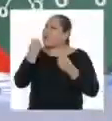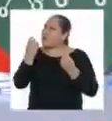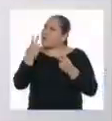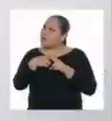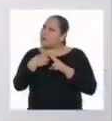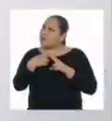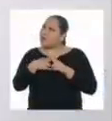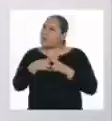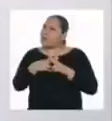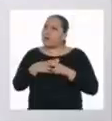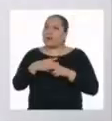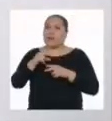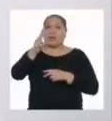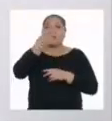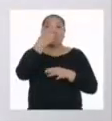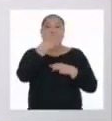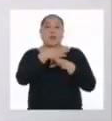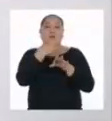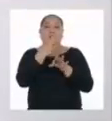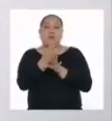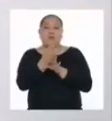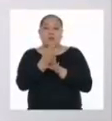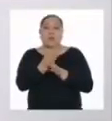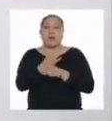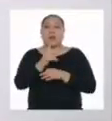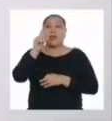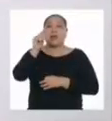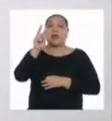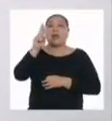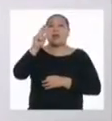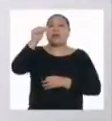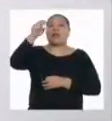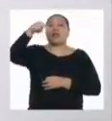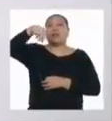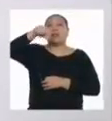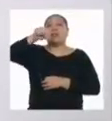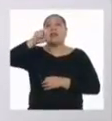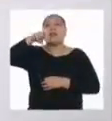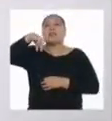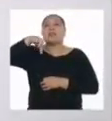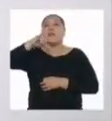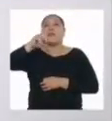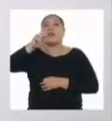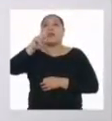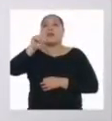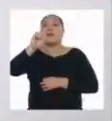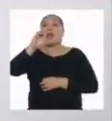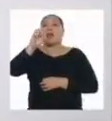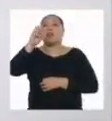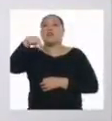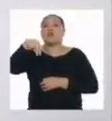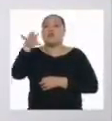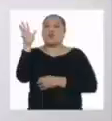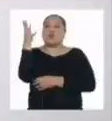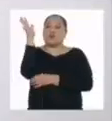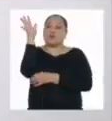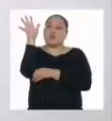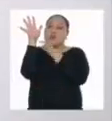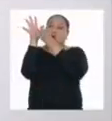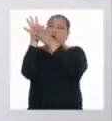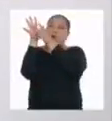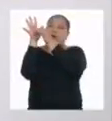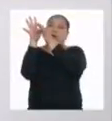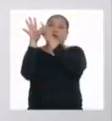cómo se llama? El segundo mecanismo es el de transpiración. Este consiste en la salida de vapor de